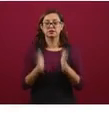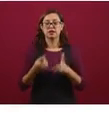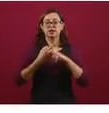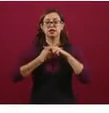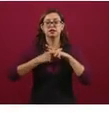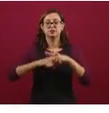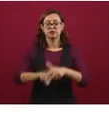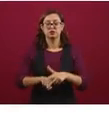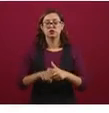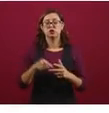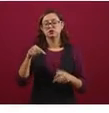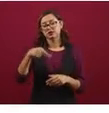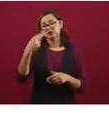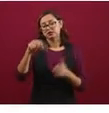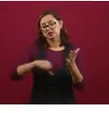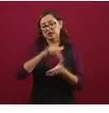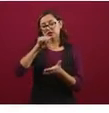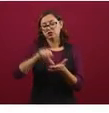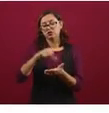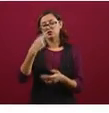es el Leona Vicario.